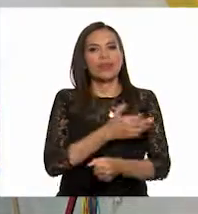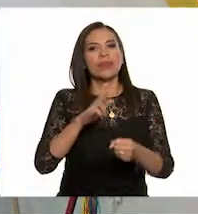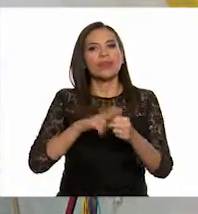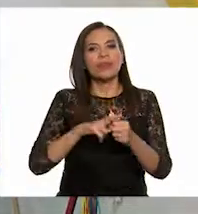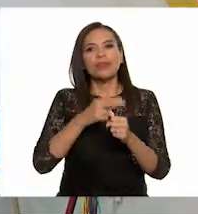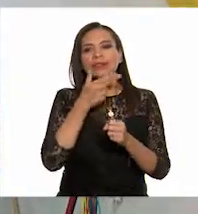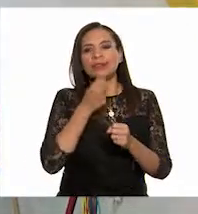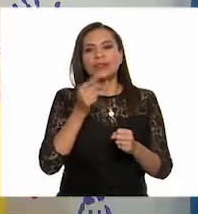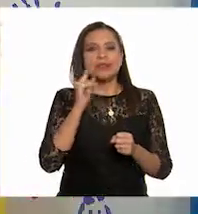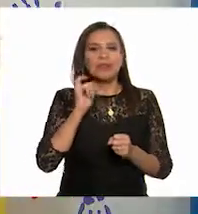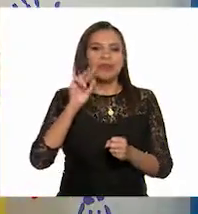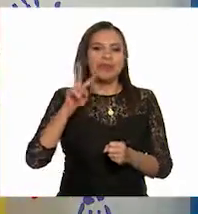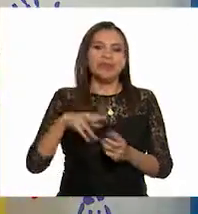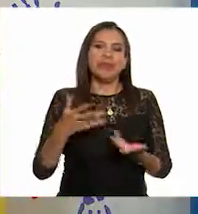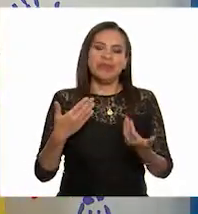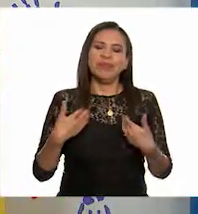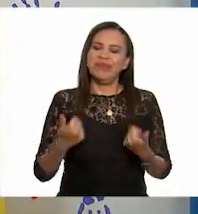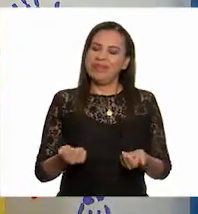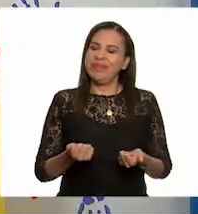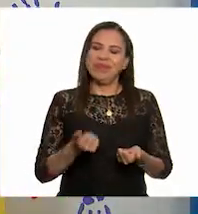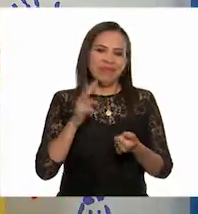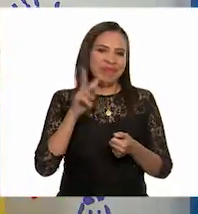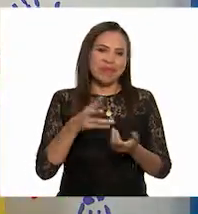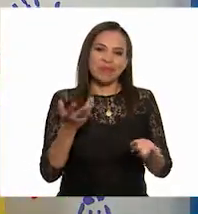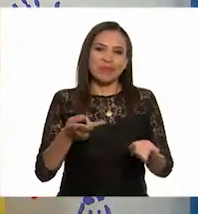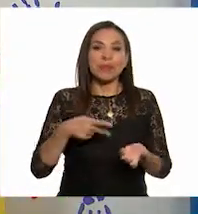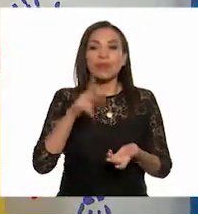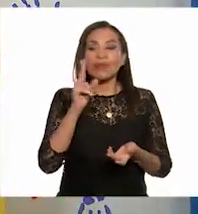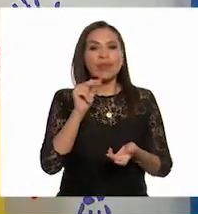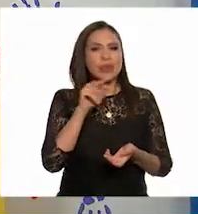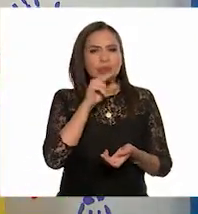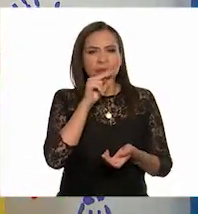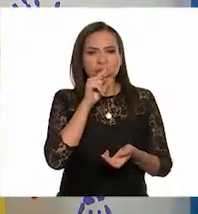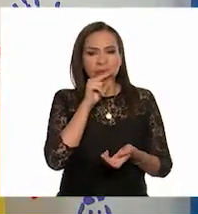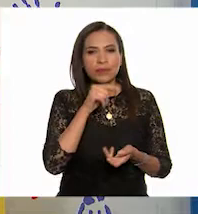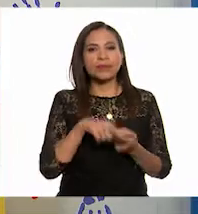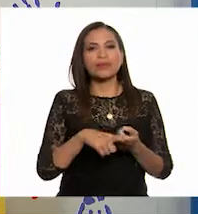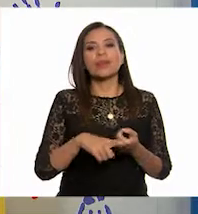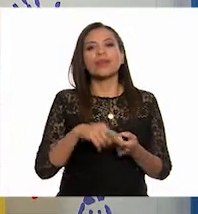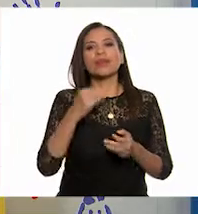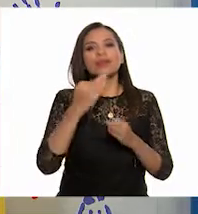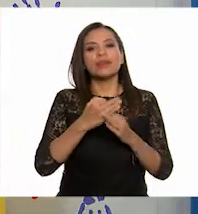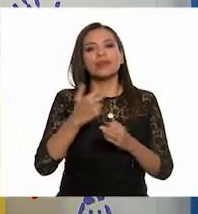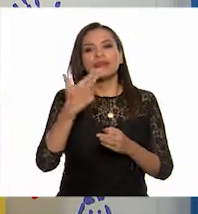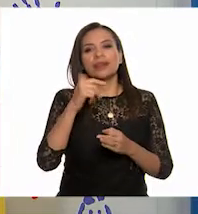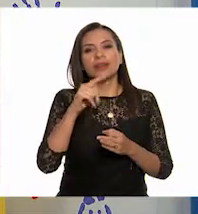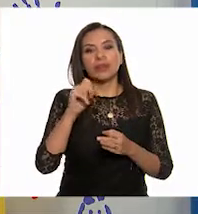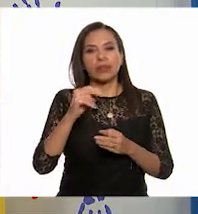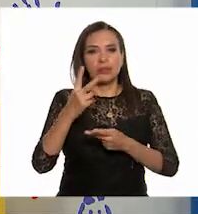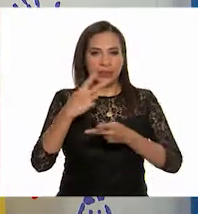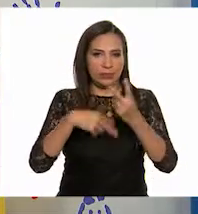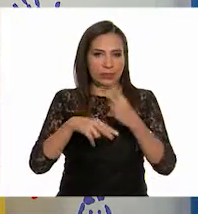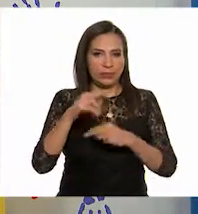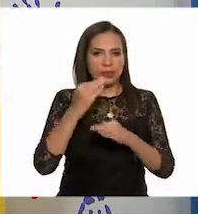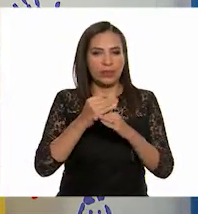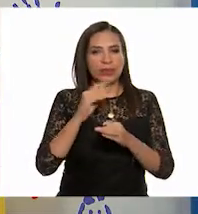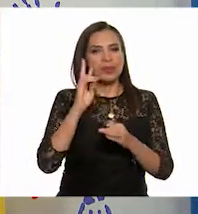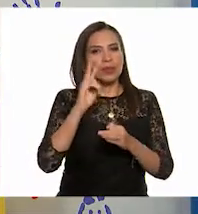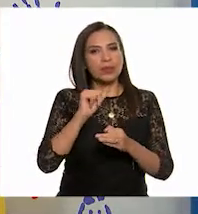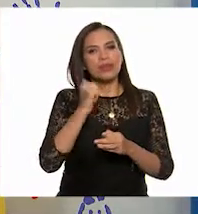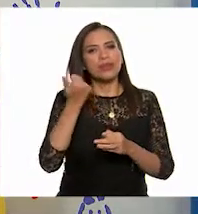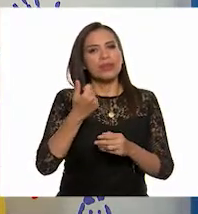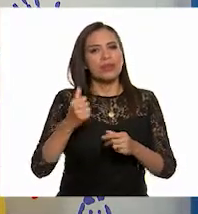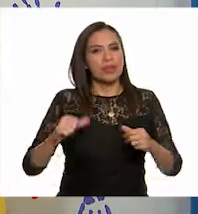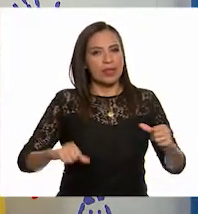y compañeros. Sí, lo entiendo perfecto, pero no te preocupes. Héctorovich me avisó que estará por acá y que nos va a proponer